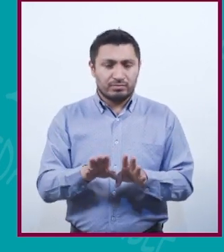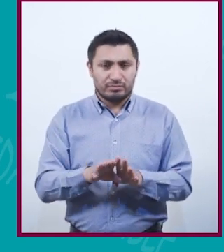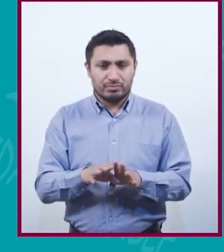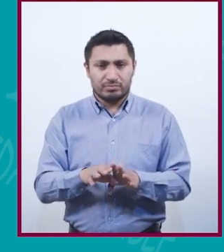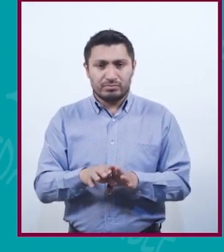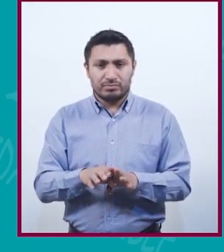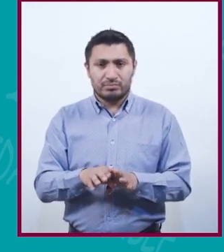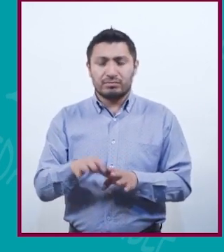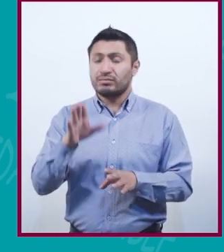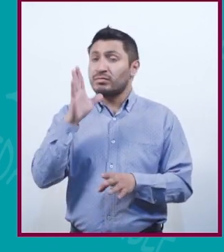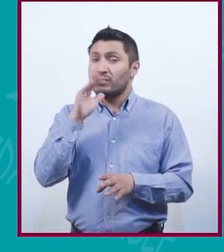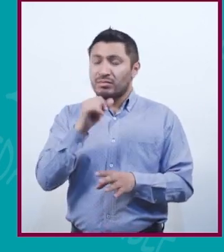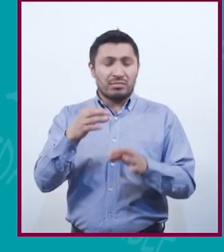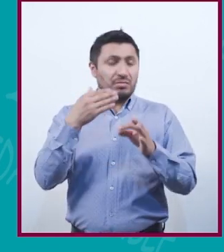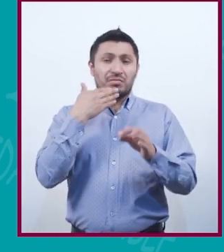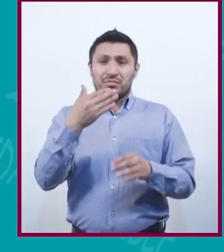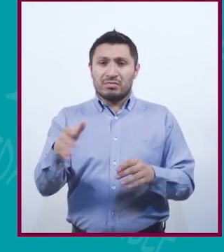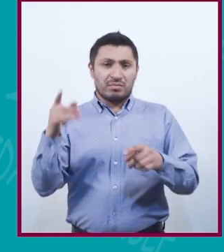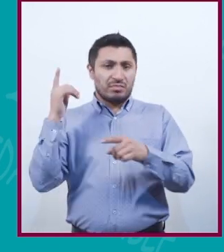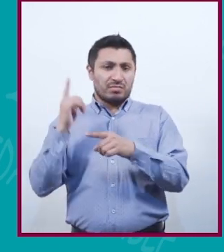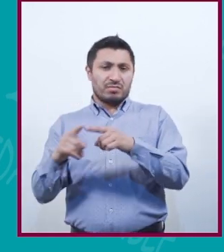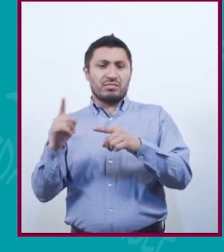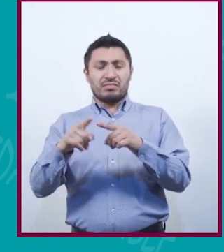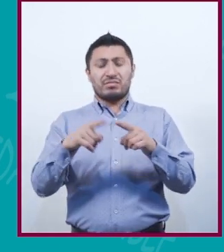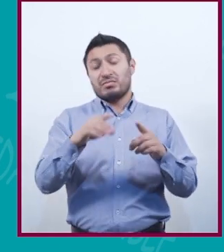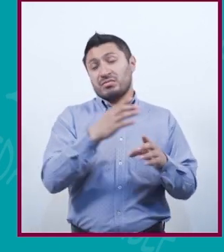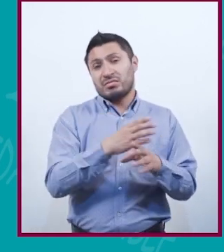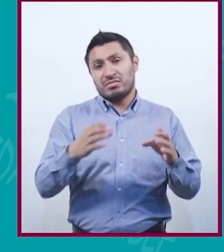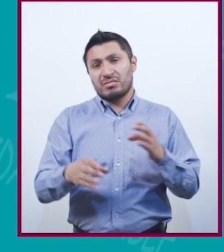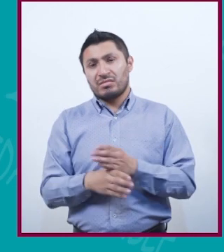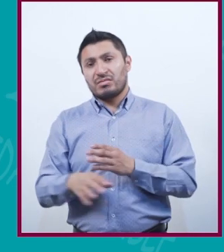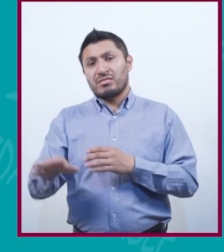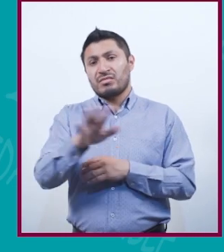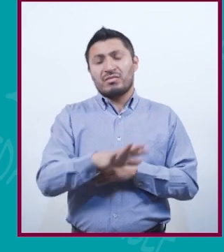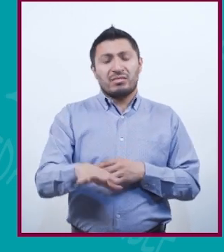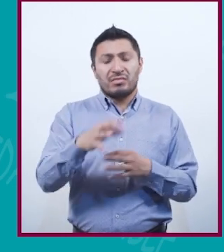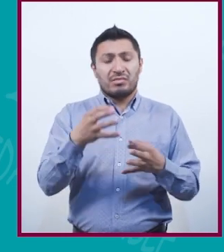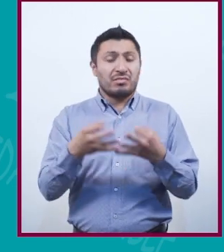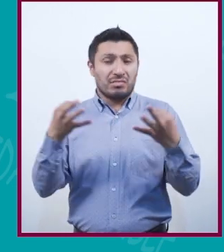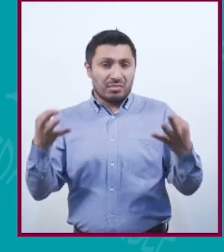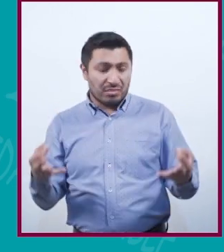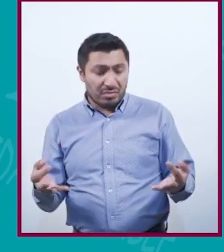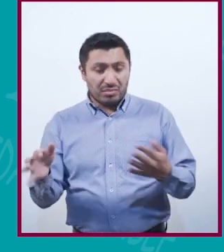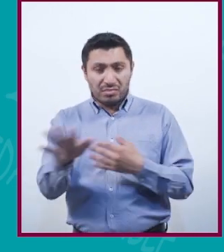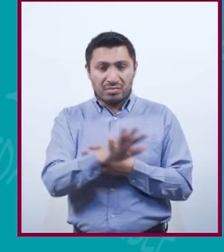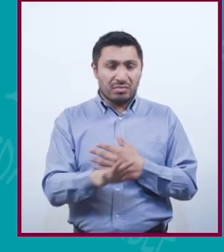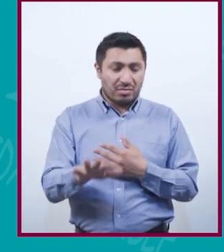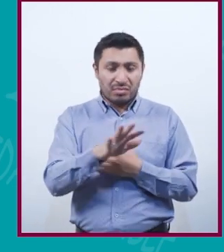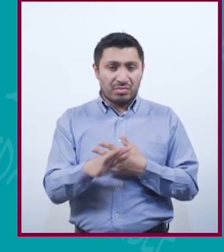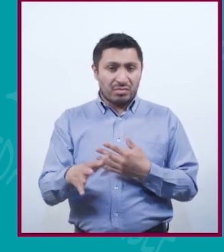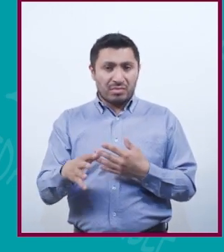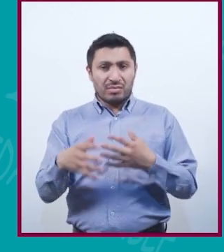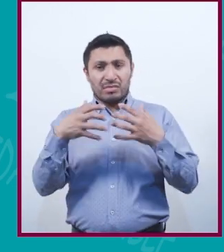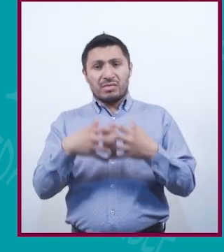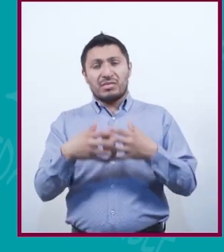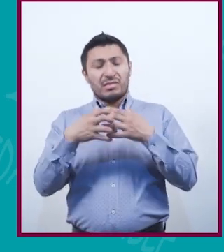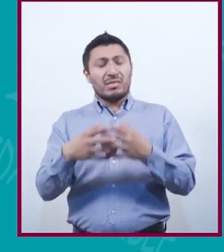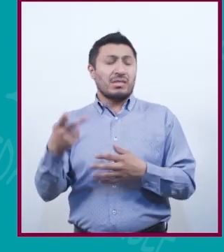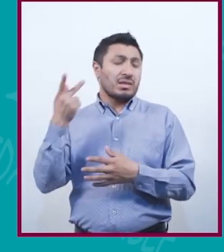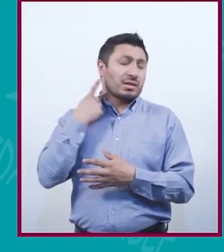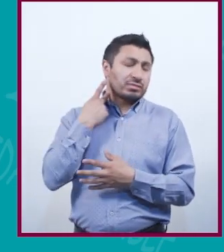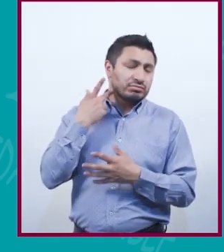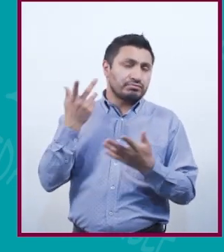llegaron a un buen puerto, no pudieron concretarse por distintos elementos del ámbito regional, del ámbito sobre todo del